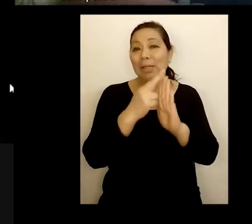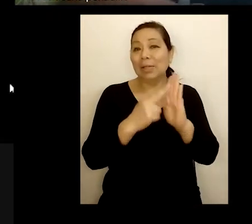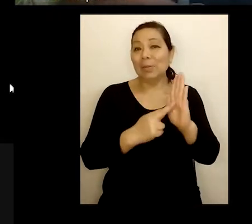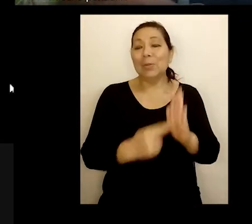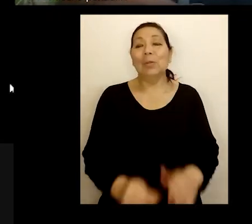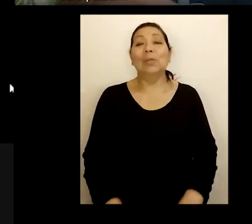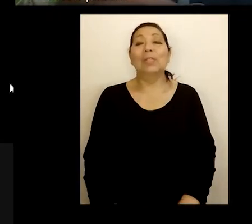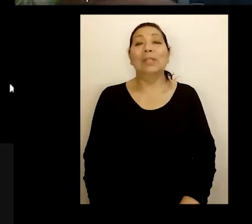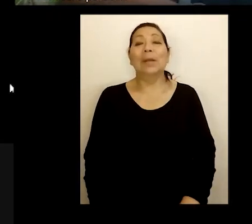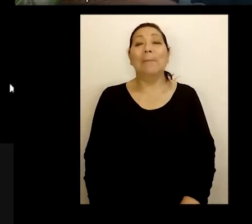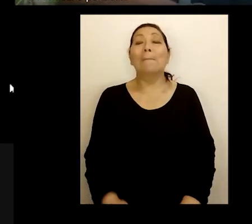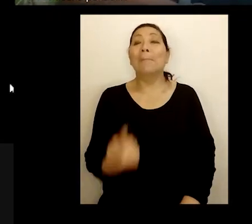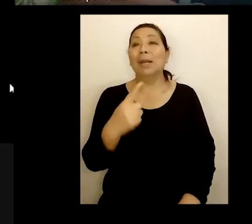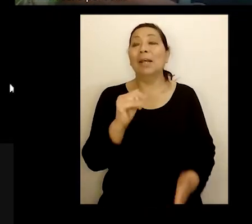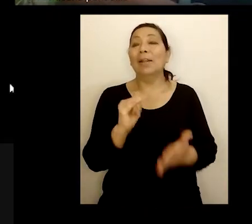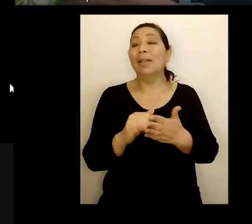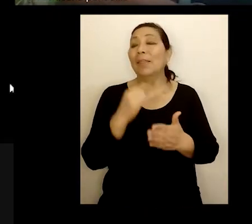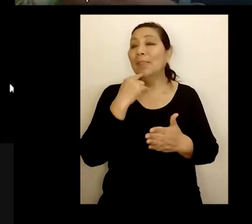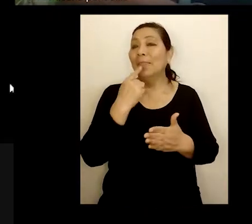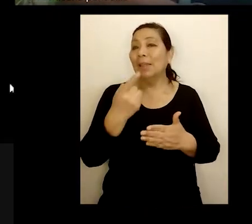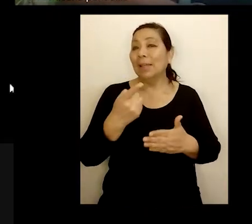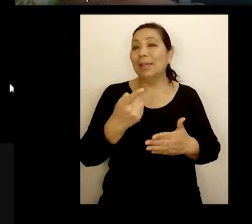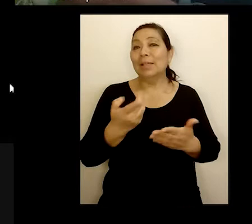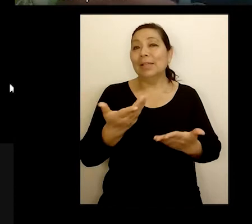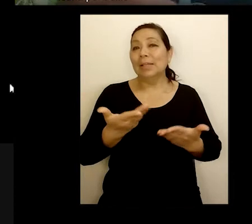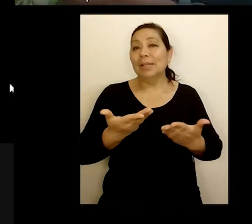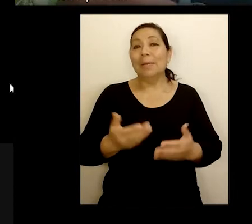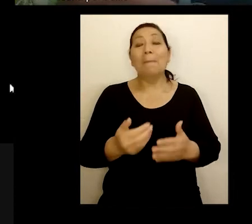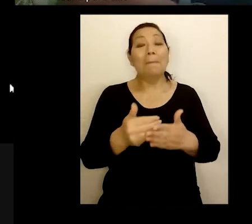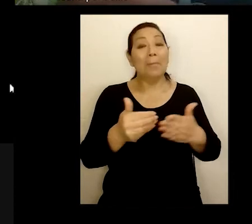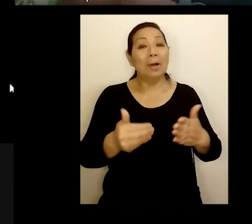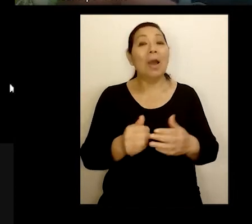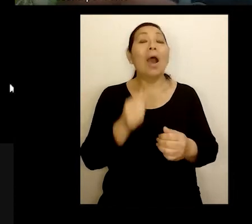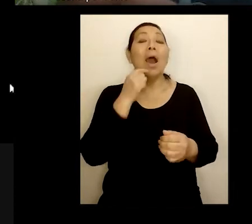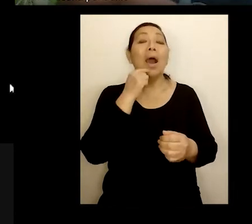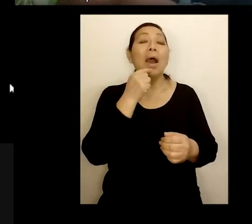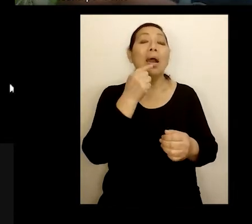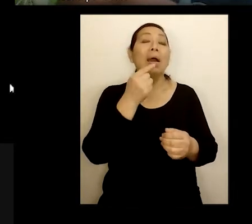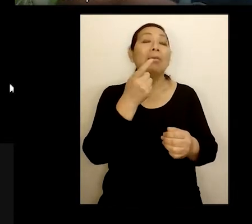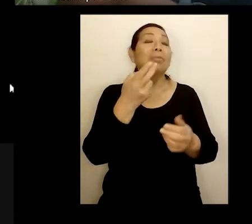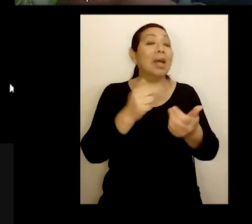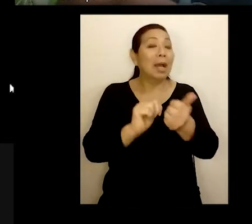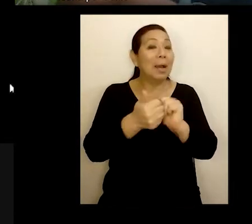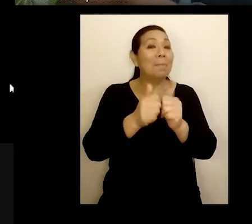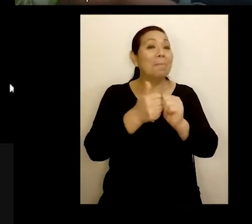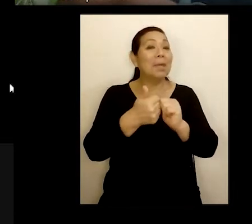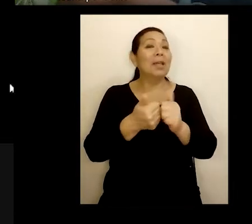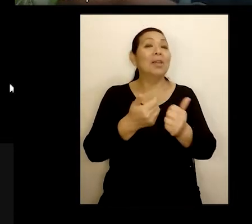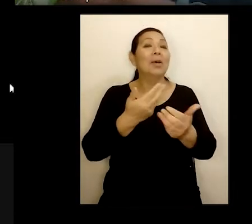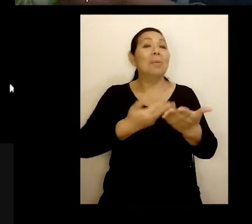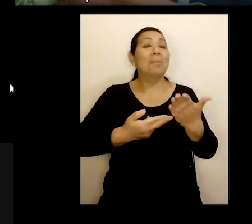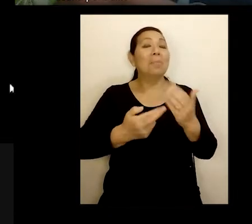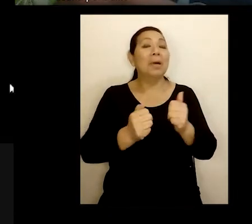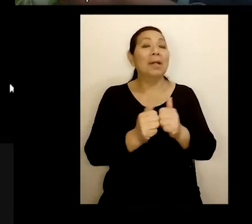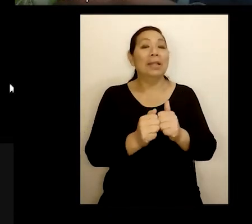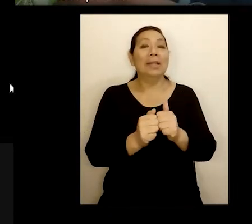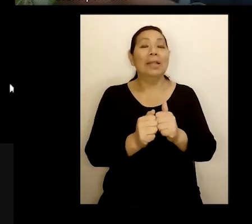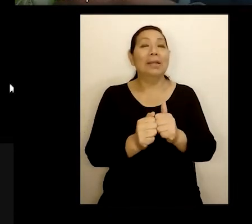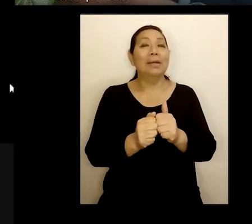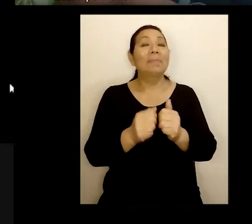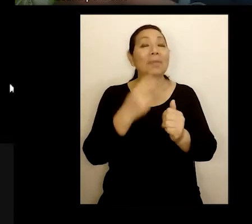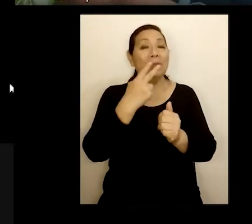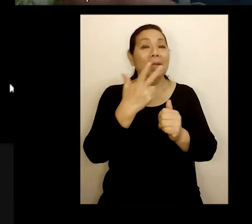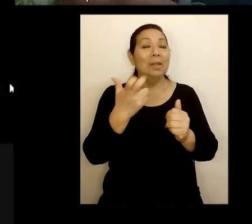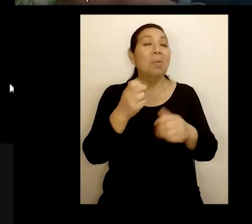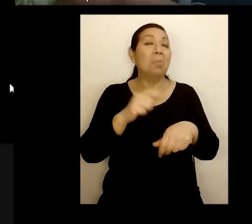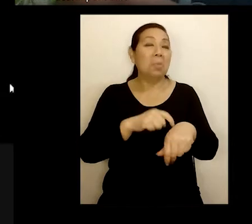resolución de primera instancia que había declarado infundada la prisión preventiva, y la revoca, y reformándola, la declara fundada, y declara fundada la prisión